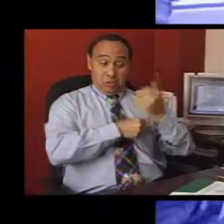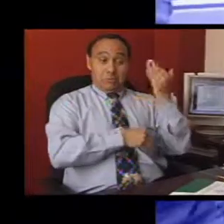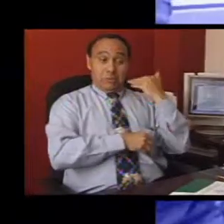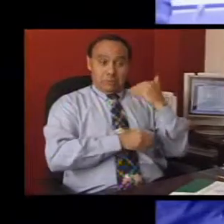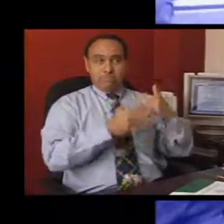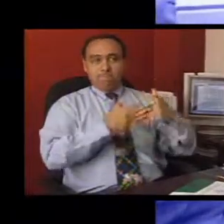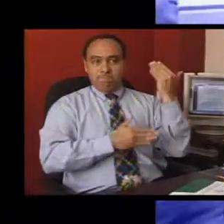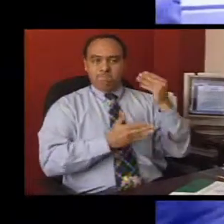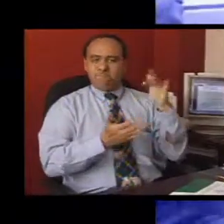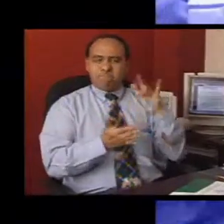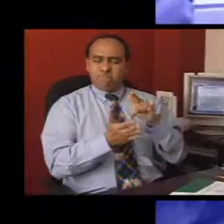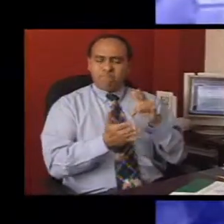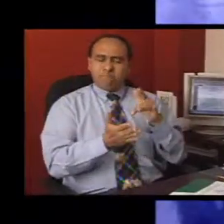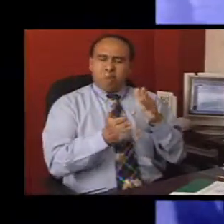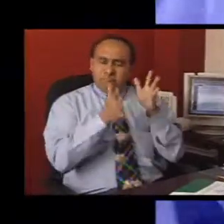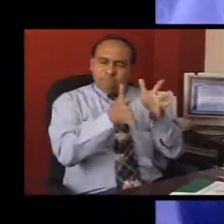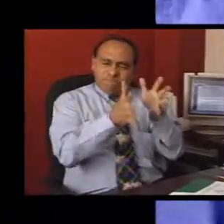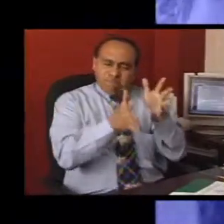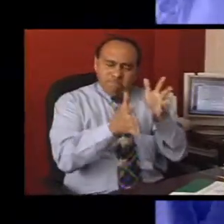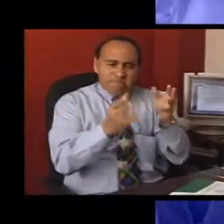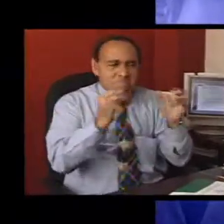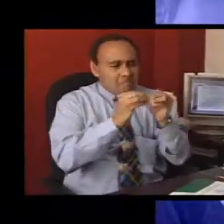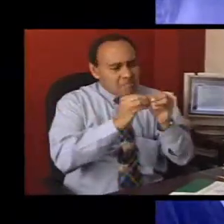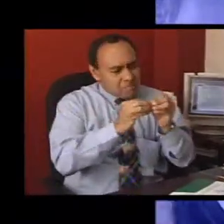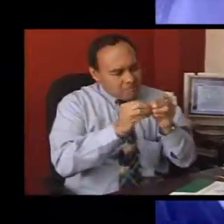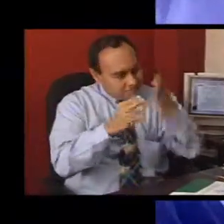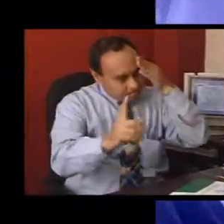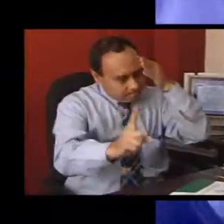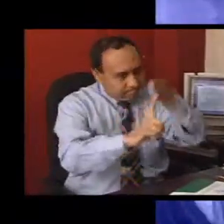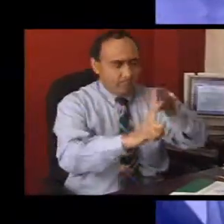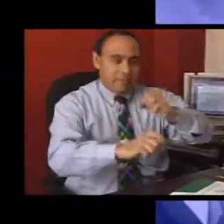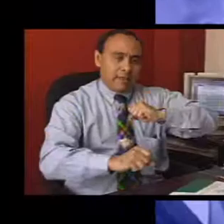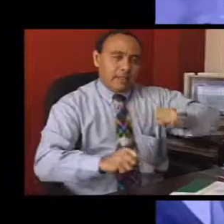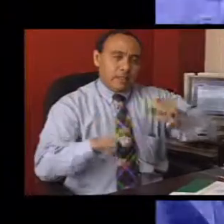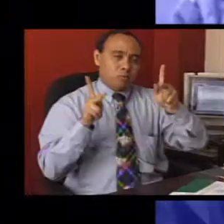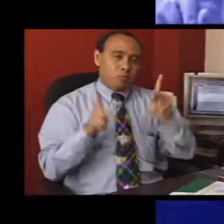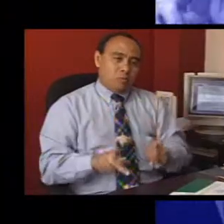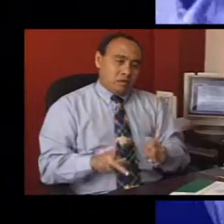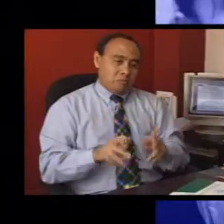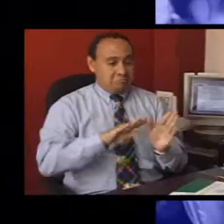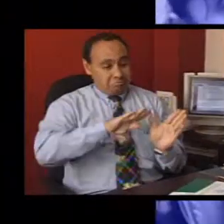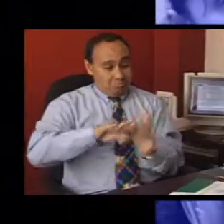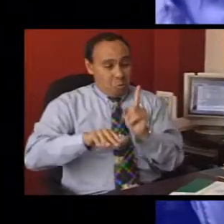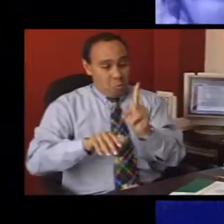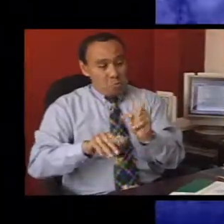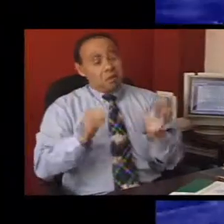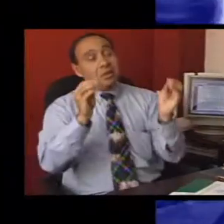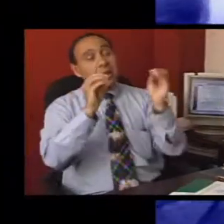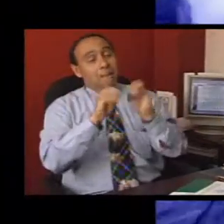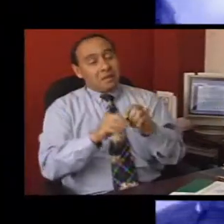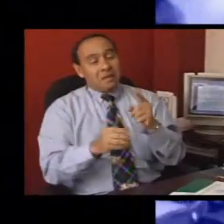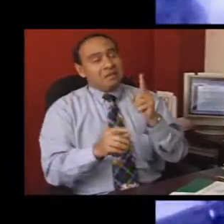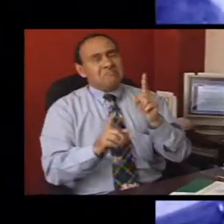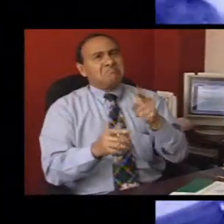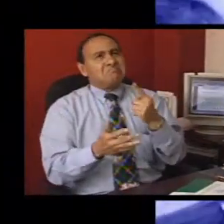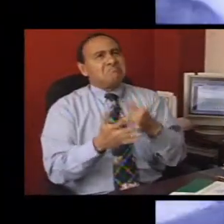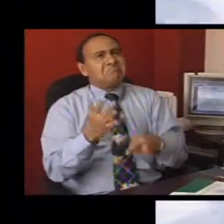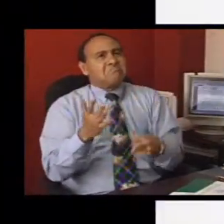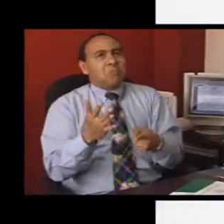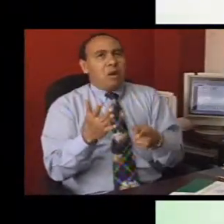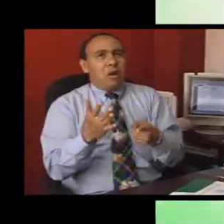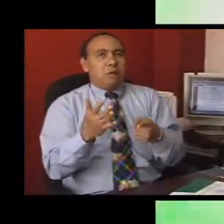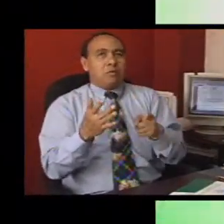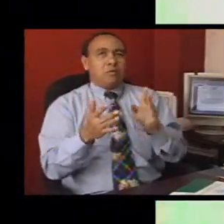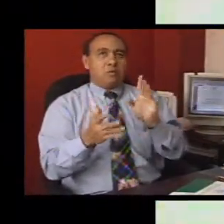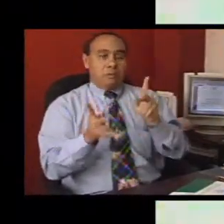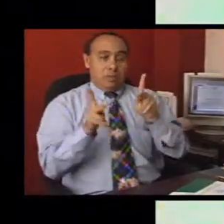dos años empezamos a enseñar también y capacitar a las personas sordas sobre derechos humanos y el objetivo